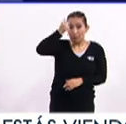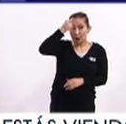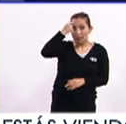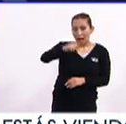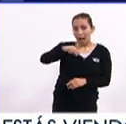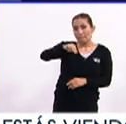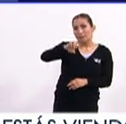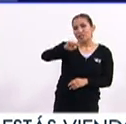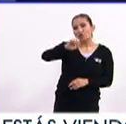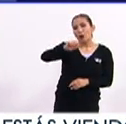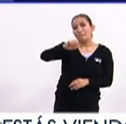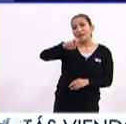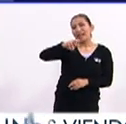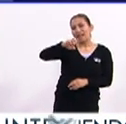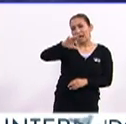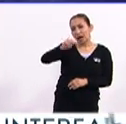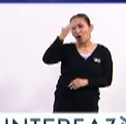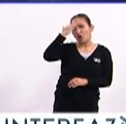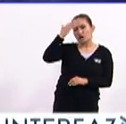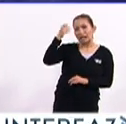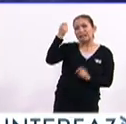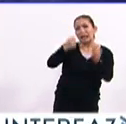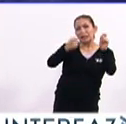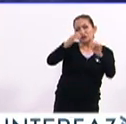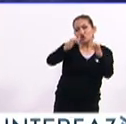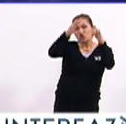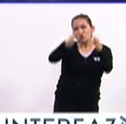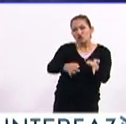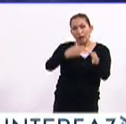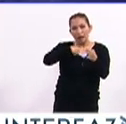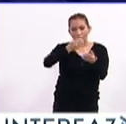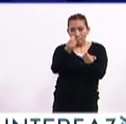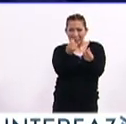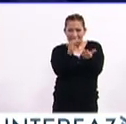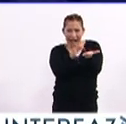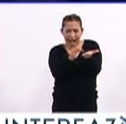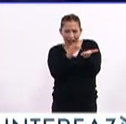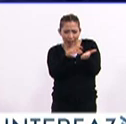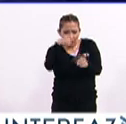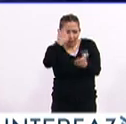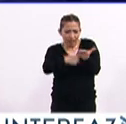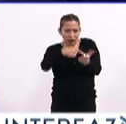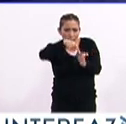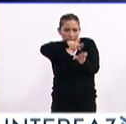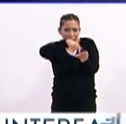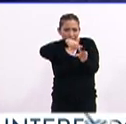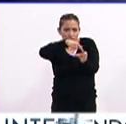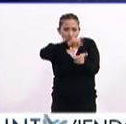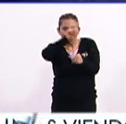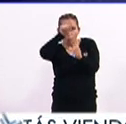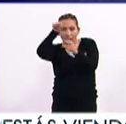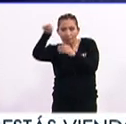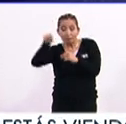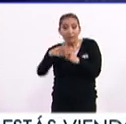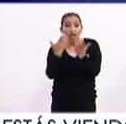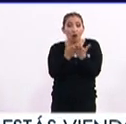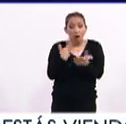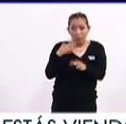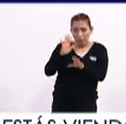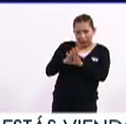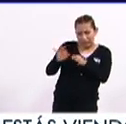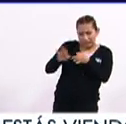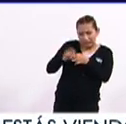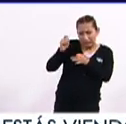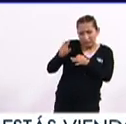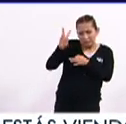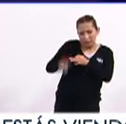para Mesoamérica se empieza a conocer la configuración original de los minerales magnéticos existentes en la pintura, y con datos más